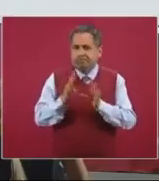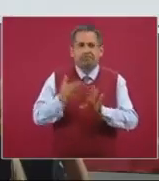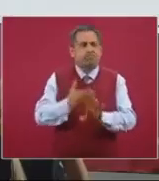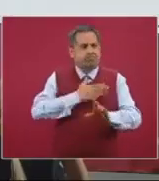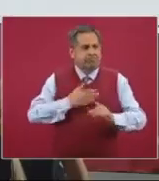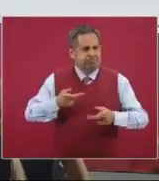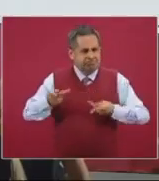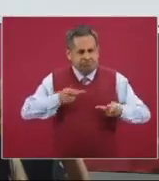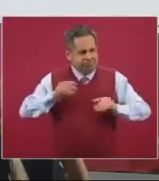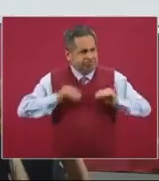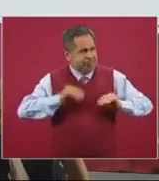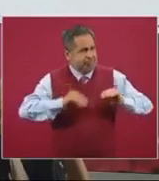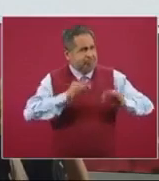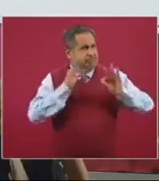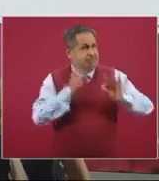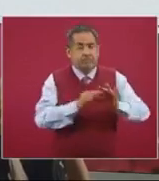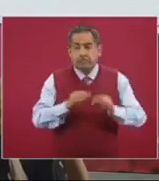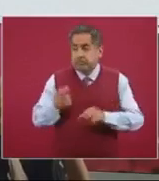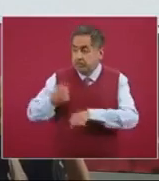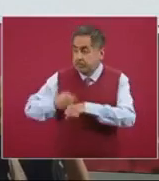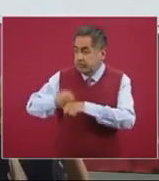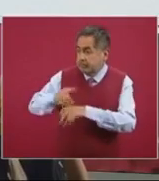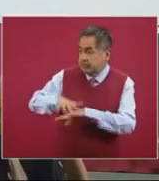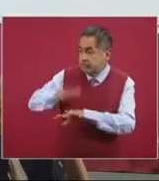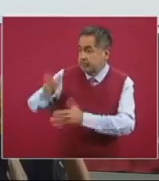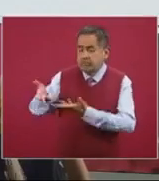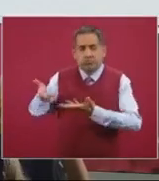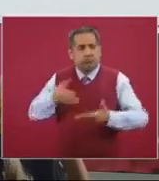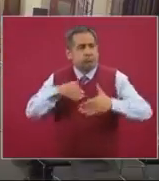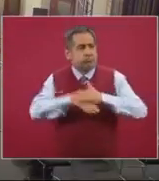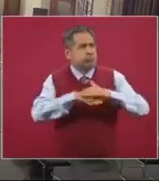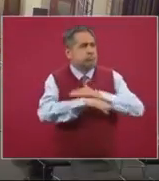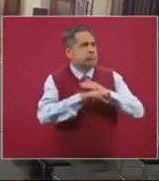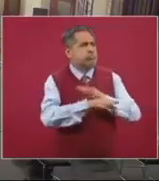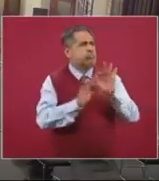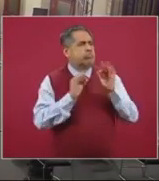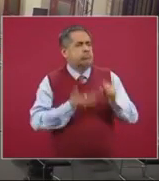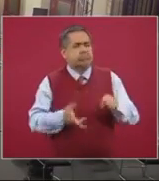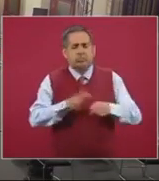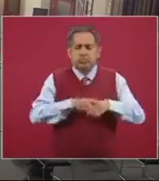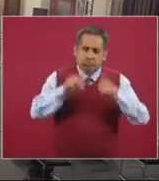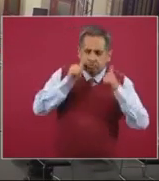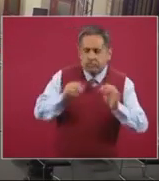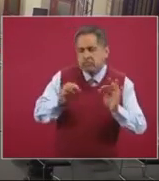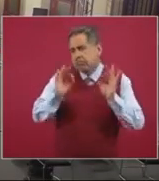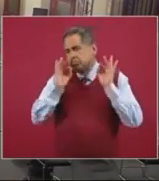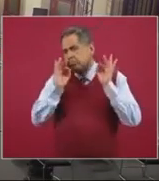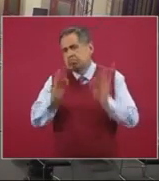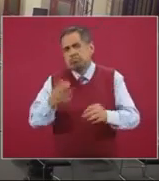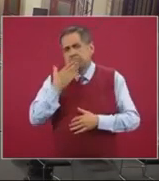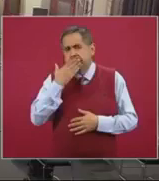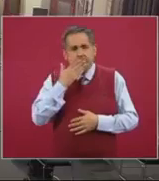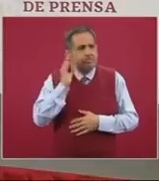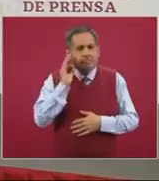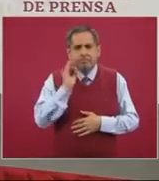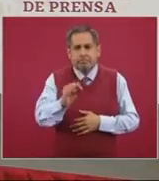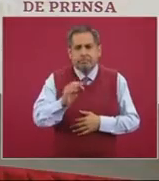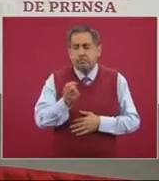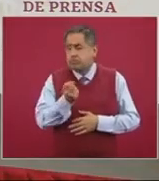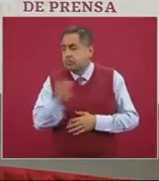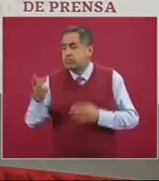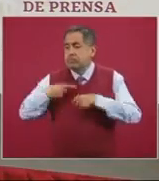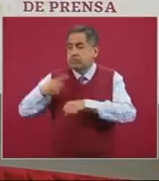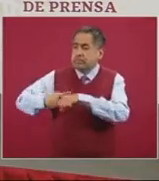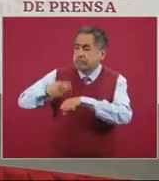de casos. Y también nos permitió reducir el número máximo de casos por día y, por lo